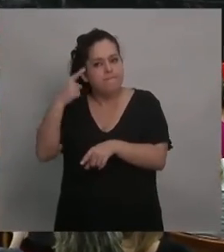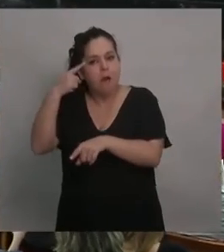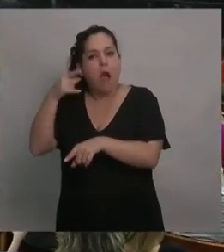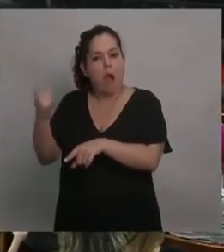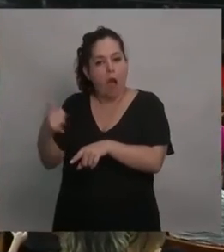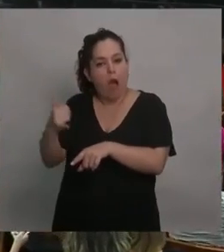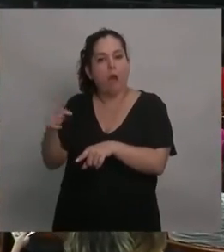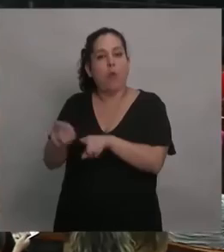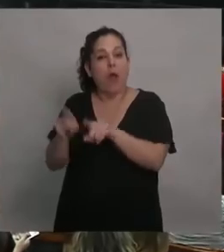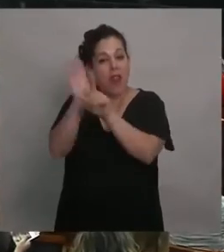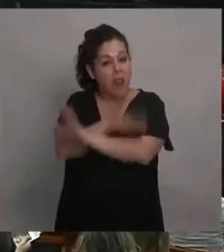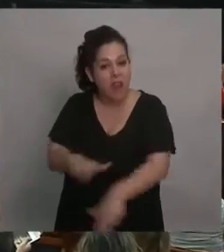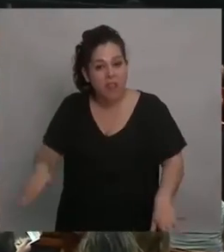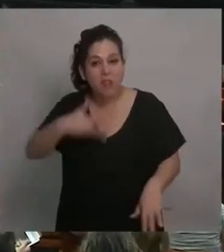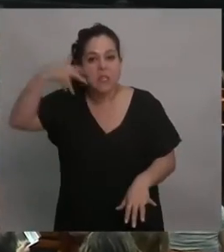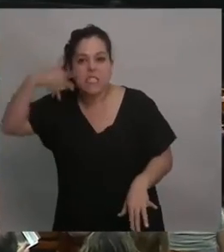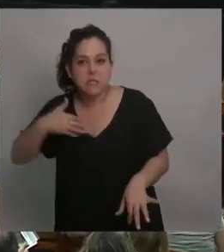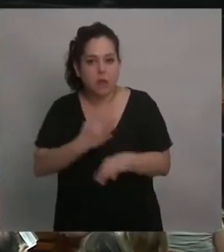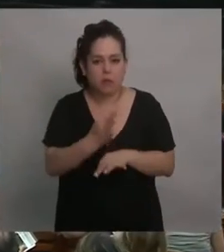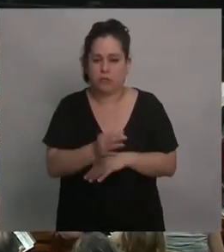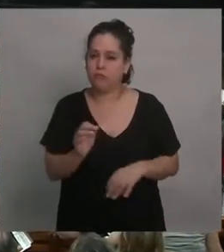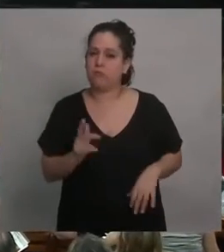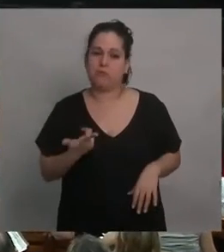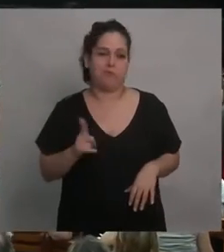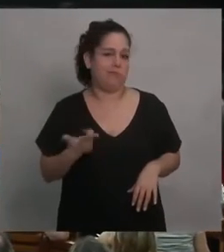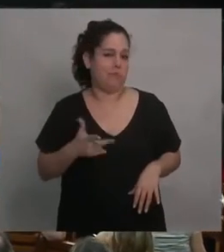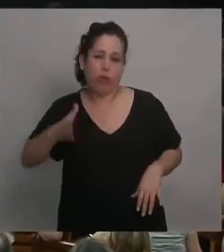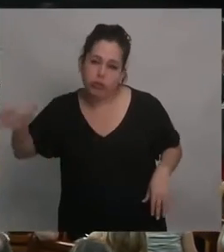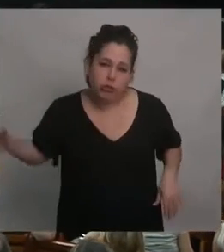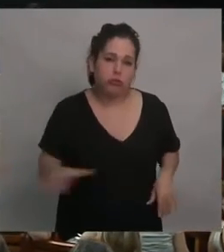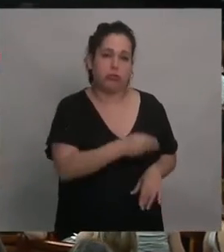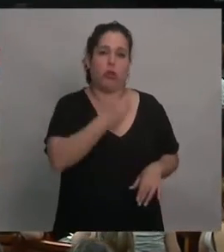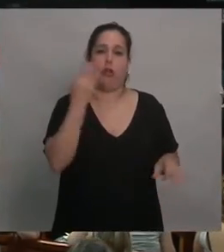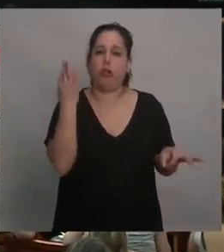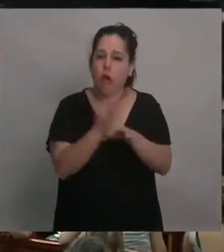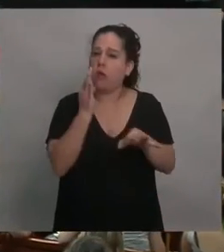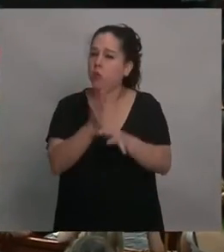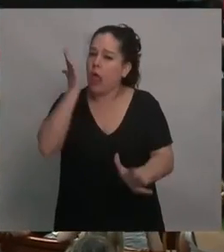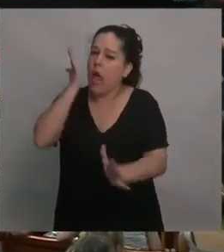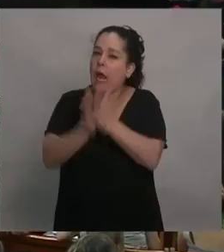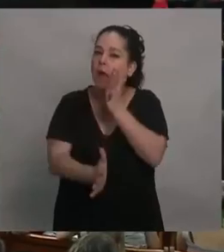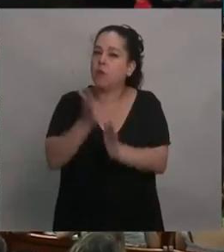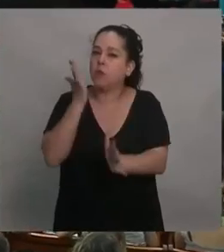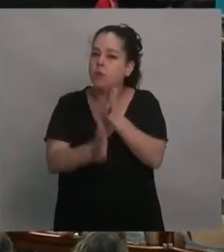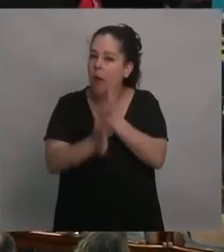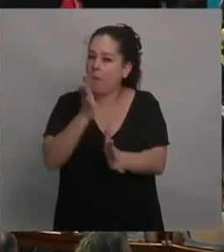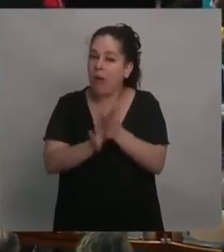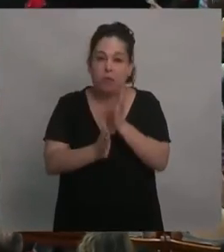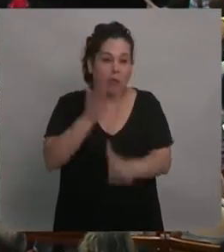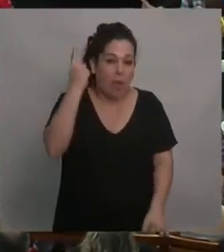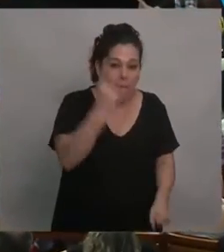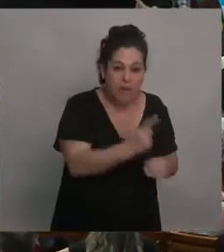todo, no hay un niño sin escuela, y que todos pueden estudiar gratuitamente desde